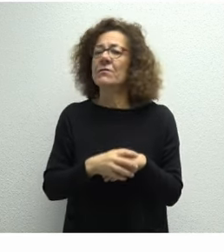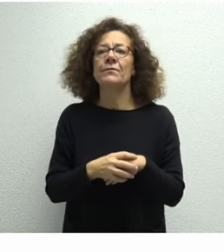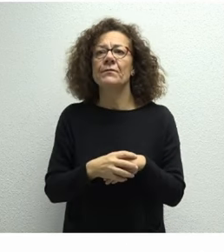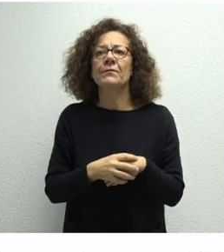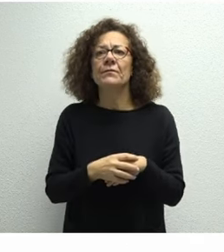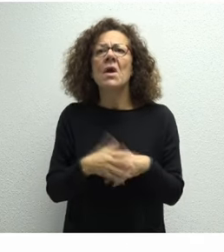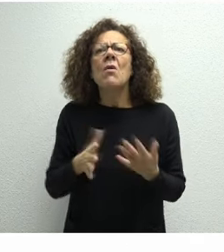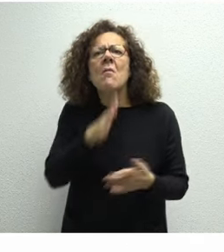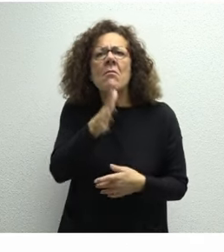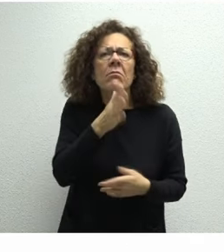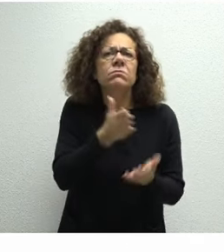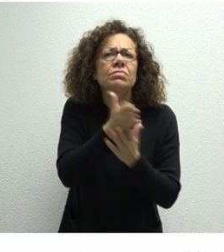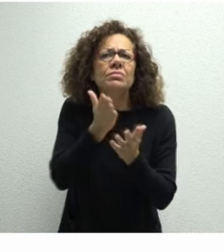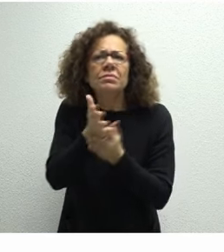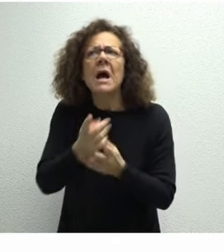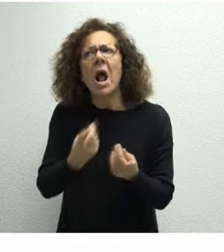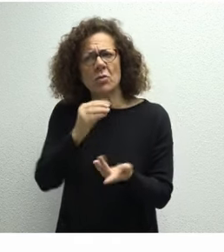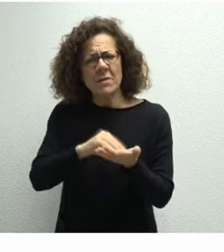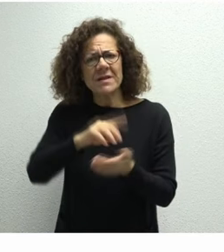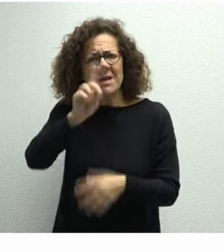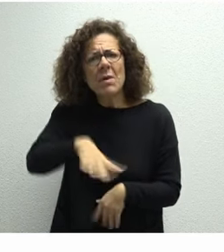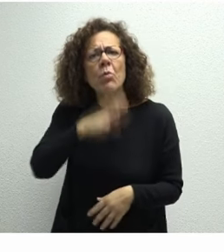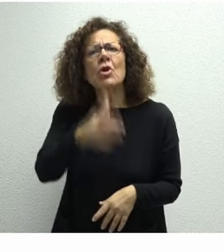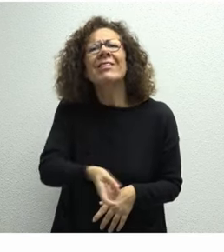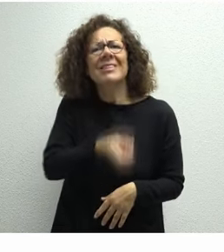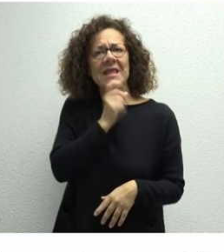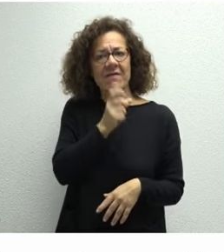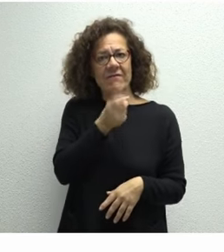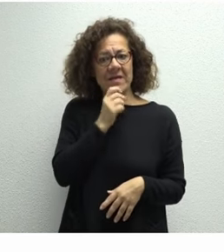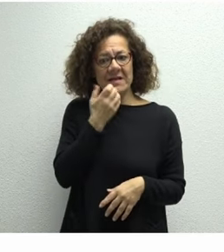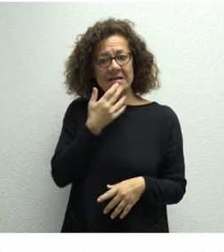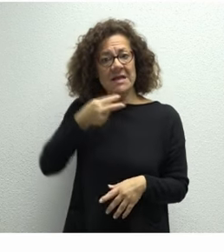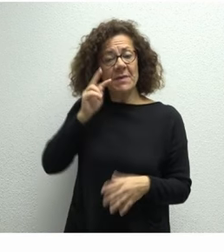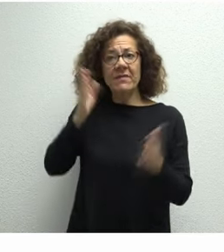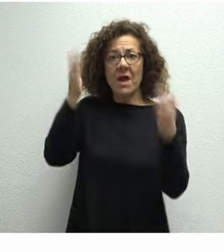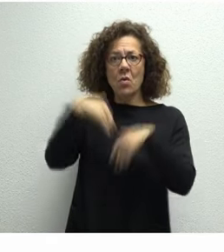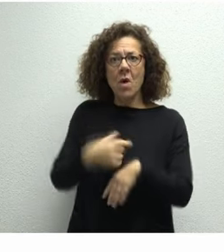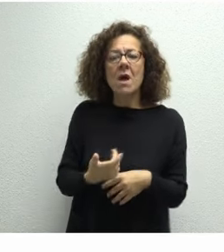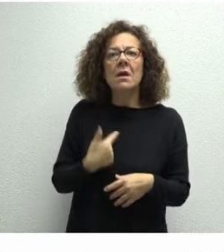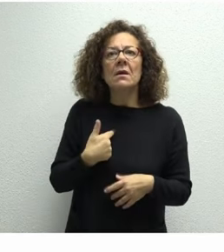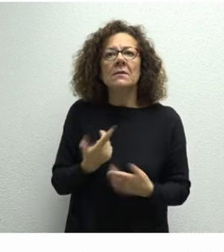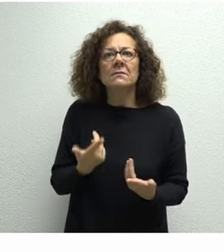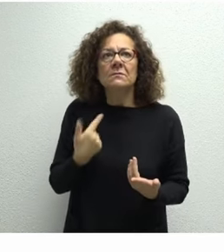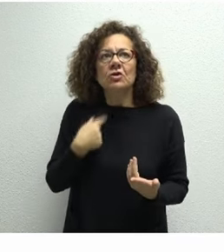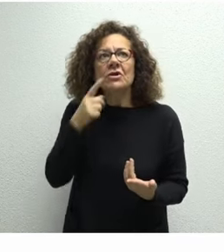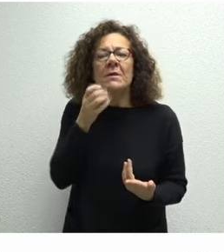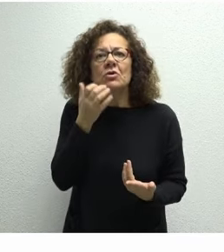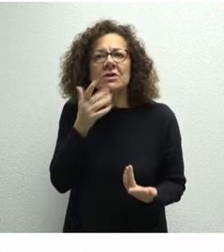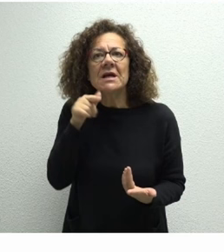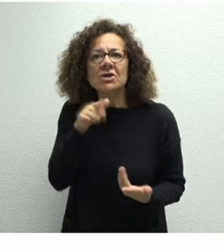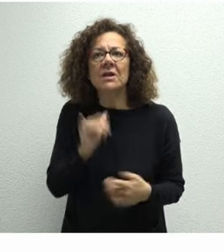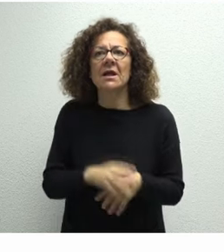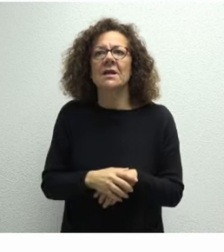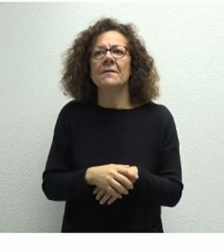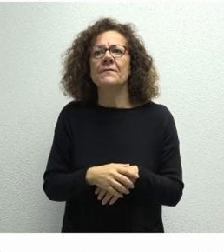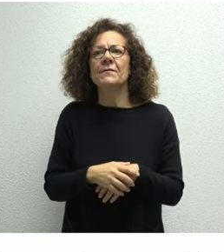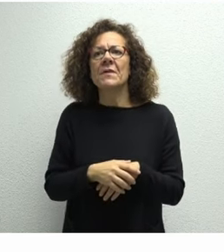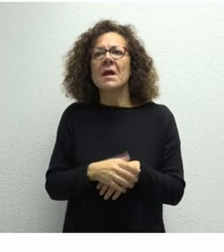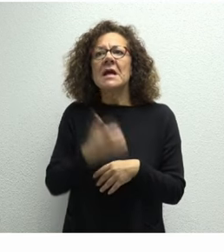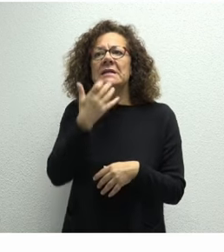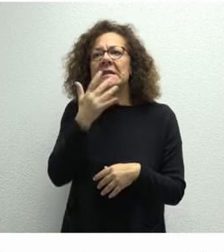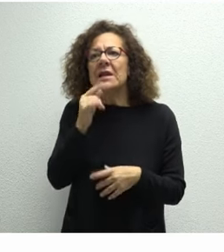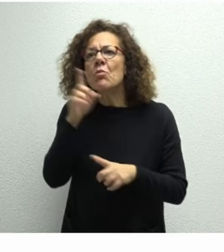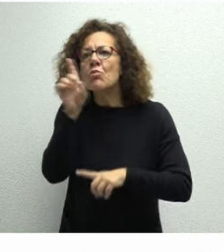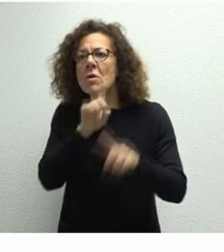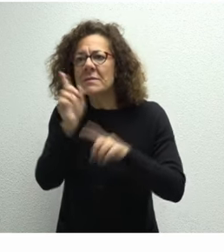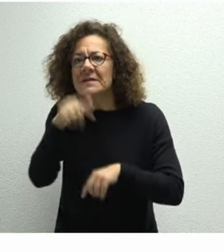muchas razones a veces también es porque es difícil diagnosticar si no tiene experiencia si tiene o no tiene esa condición no bien fragmentación de series históricas